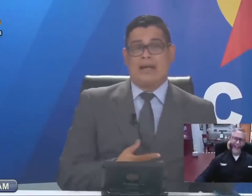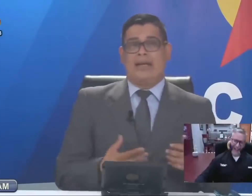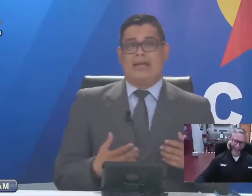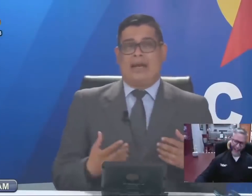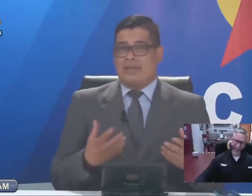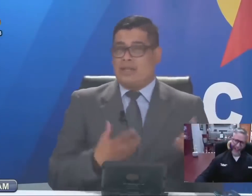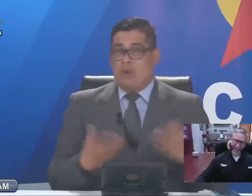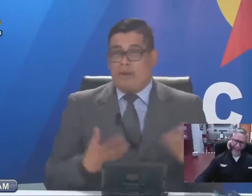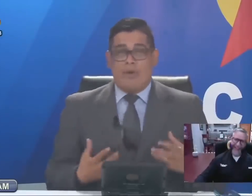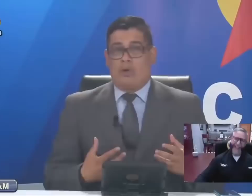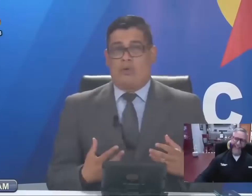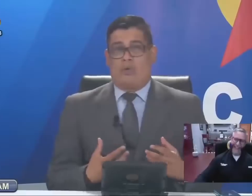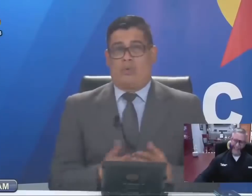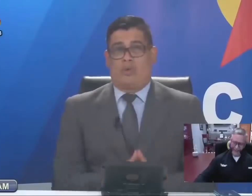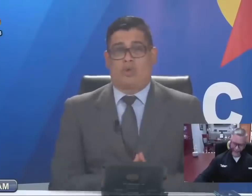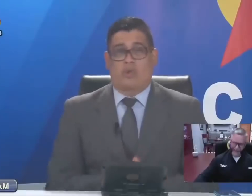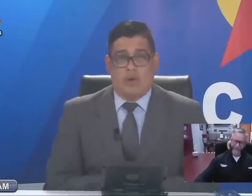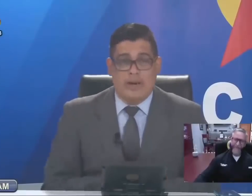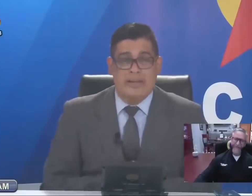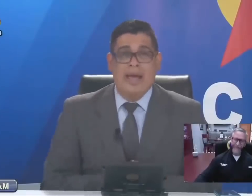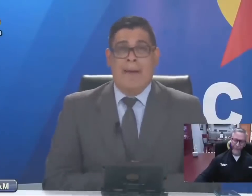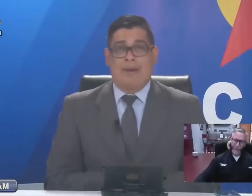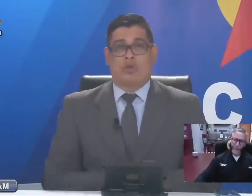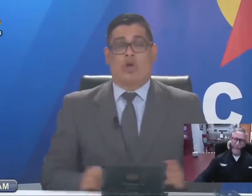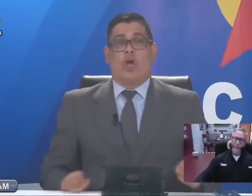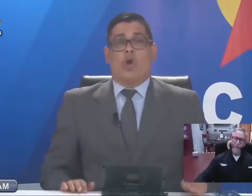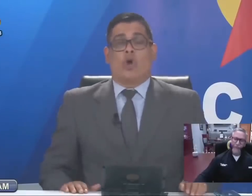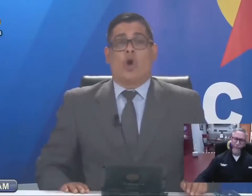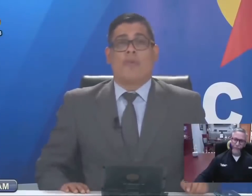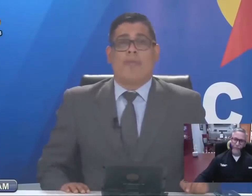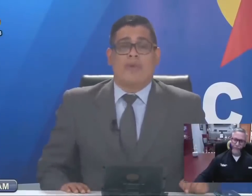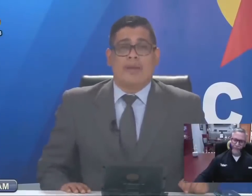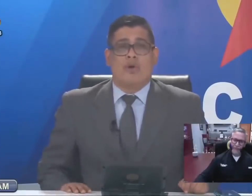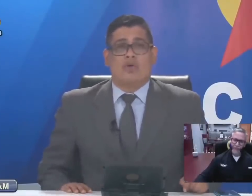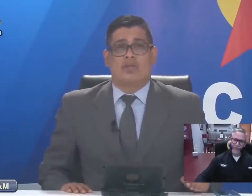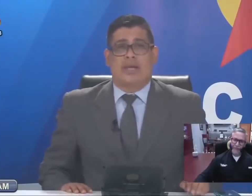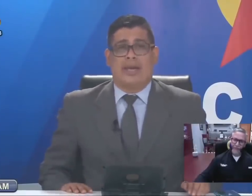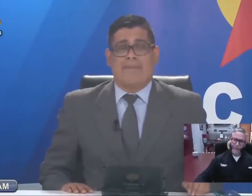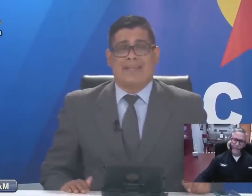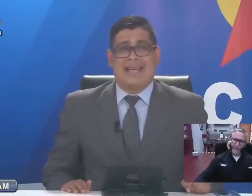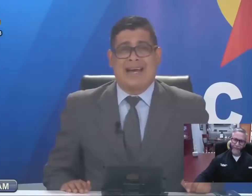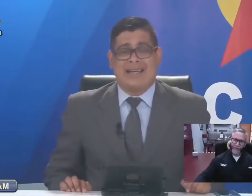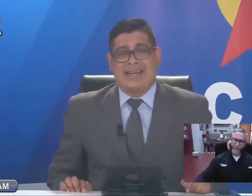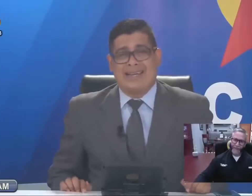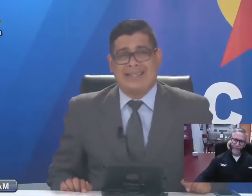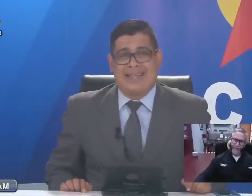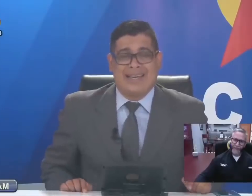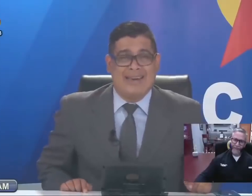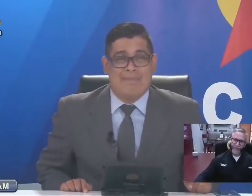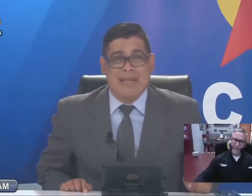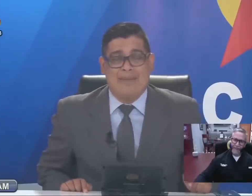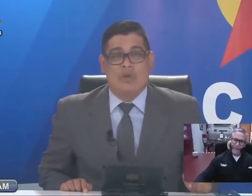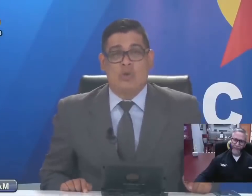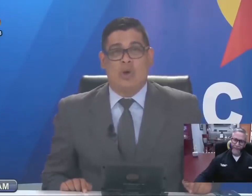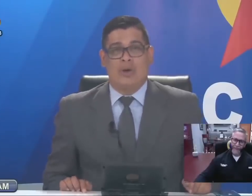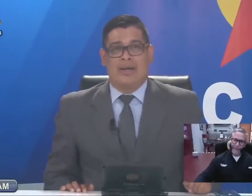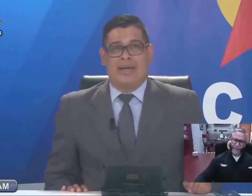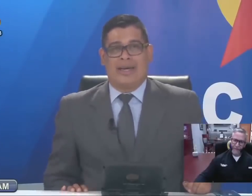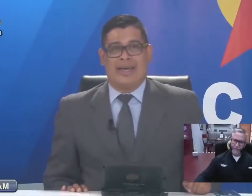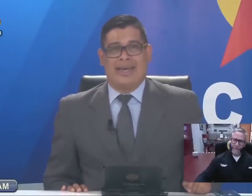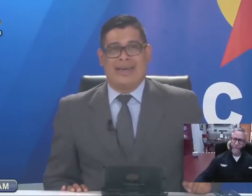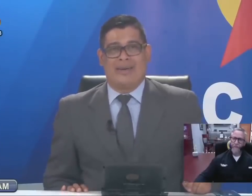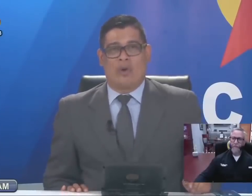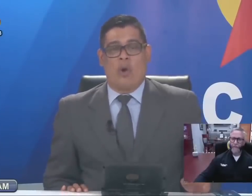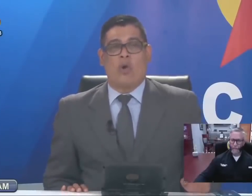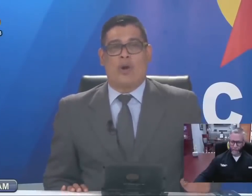nuestra familia y a veces nos vemos nuestros errores pastor como podemos empezar este 2021